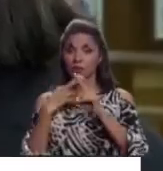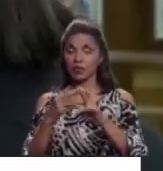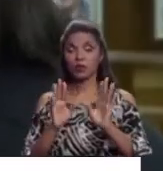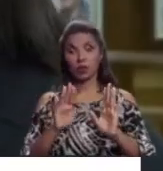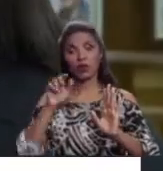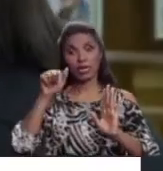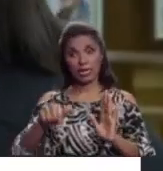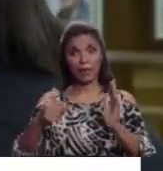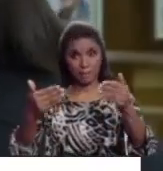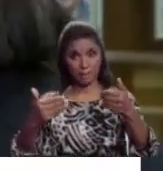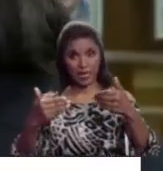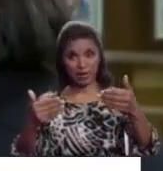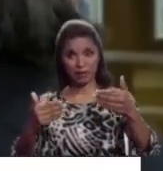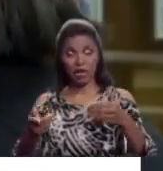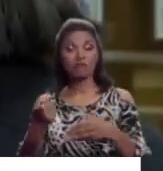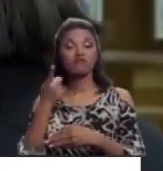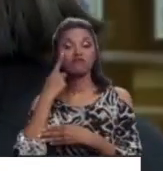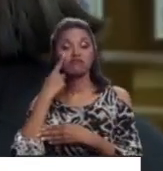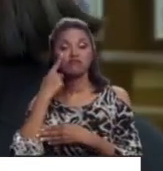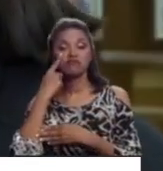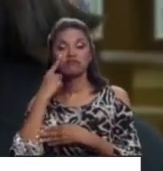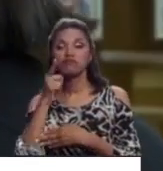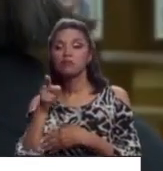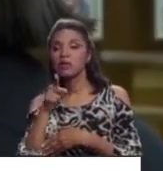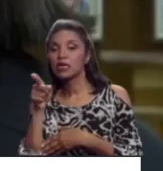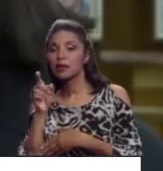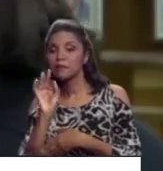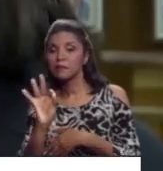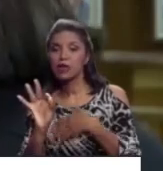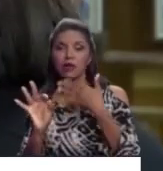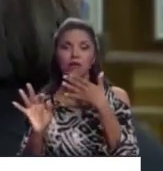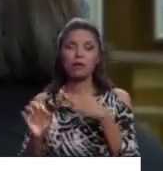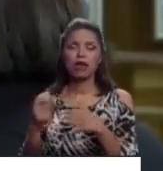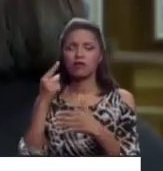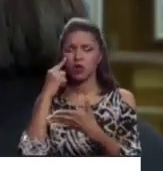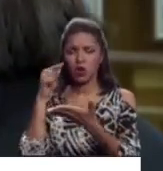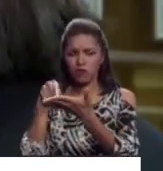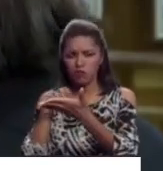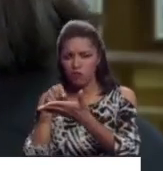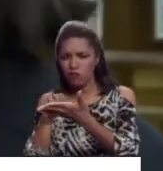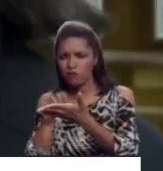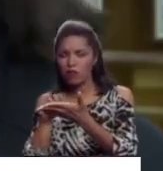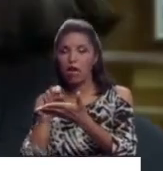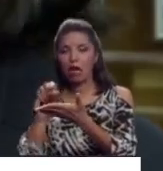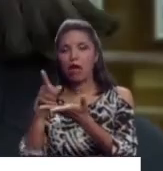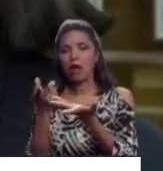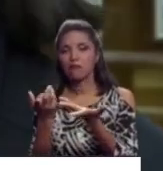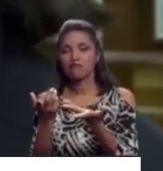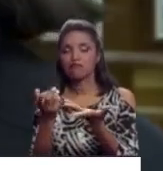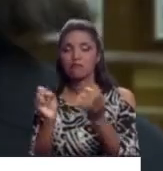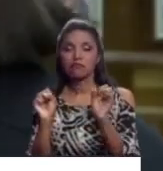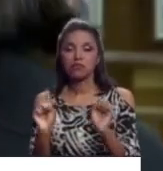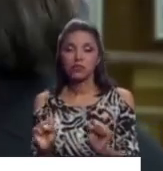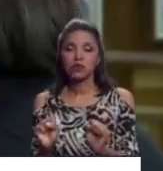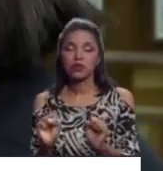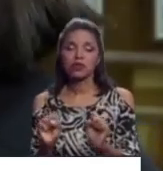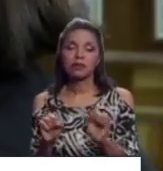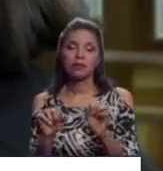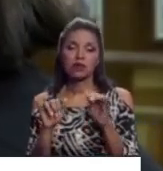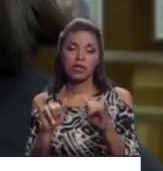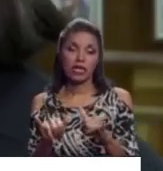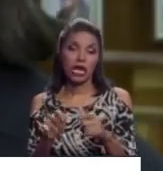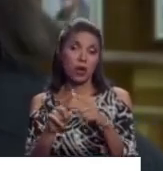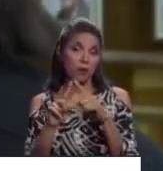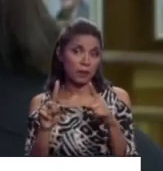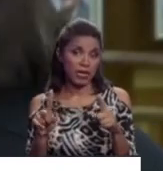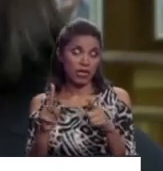biometría. Realmente la ley no nos permite a nosotros, salvo que sea alguien que está requerido por Interpol, detenerlos. Nosotros solo